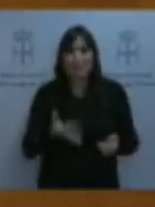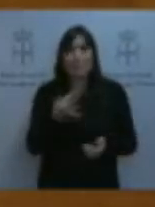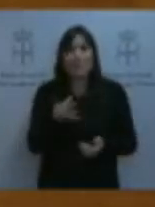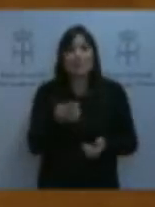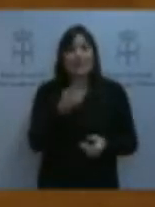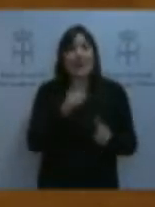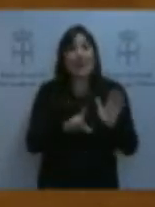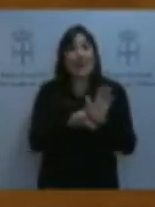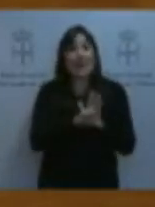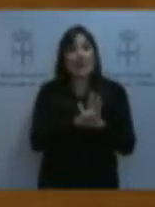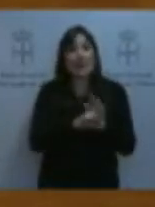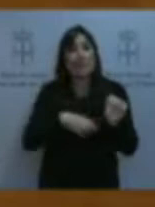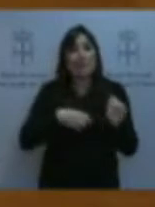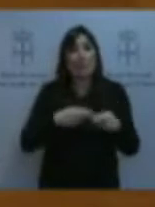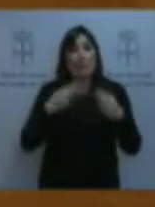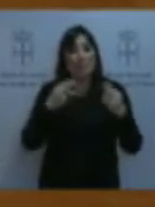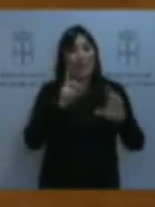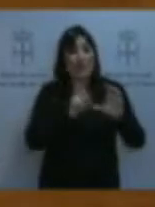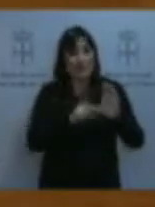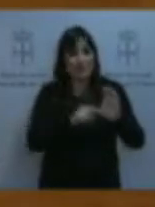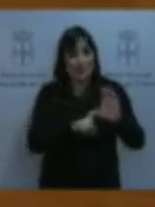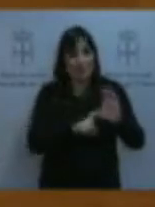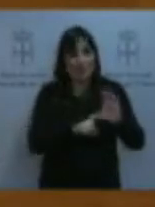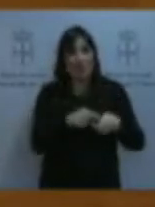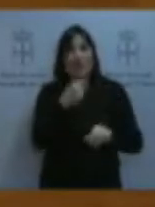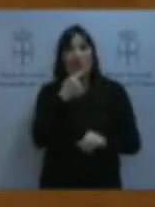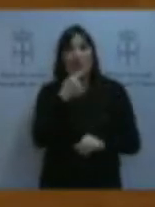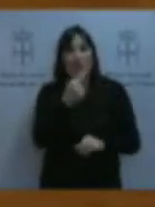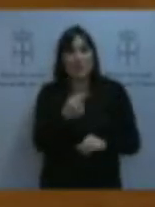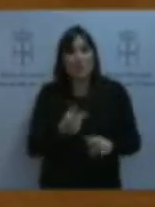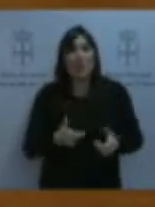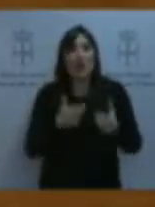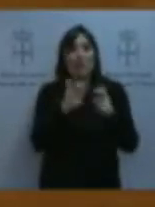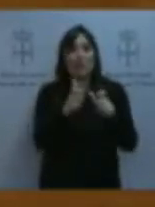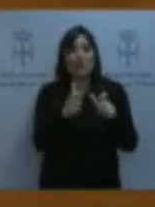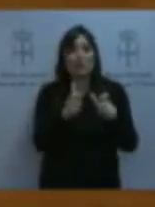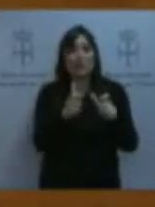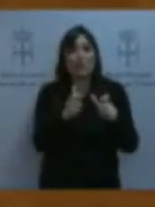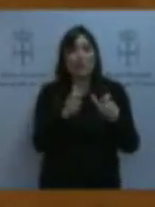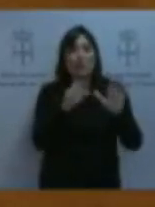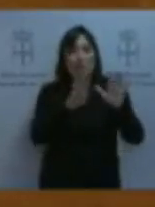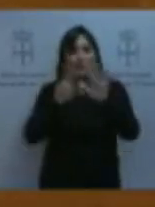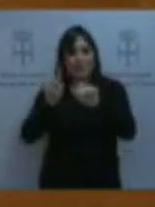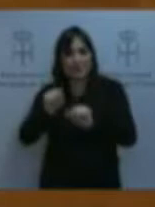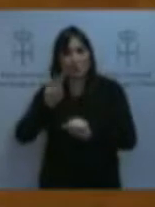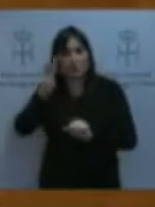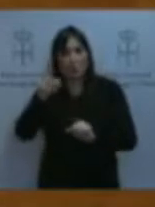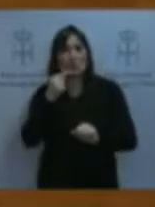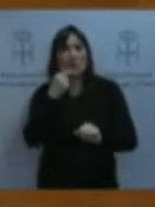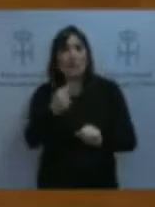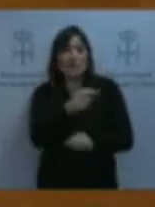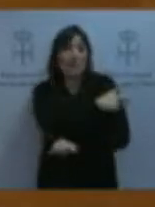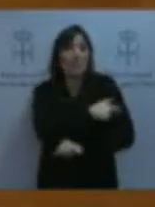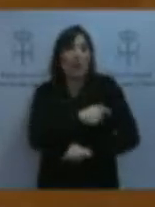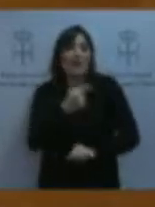extremeña dice en su artículo 97, apartado 2, que en todo caso los vocales deberán ser designadas por sorteo sin perjuicio